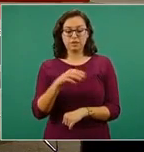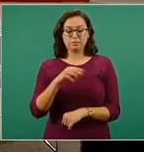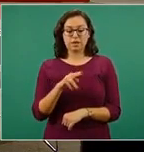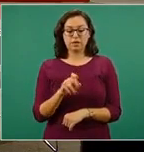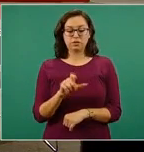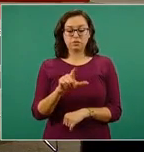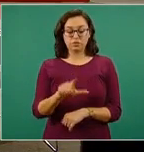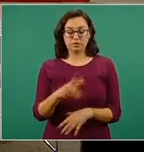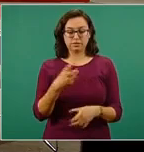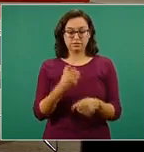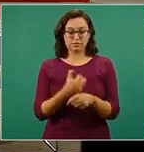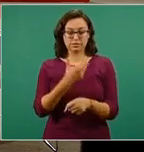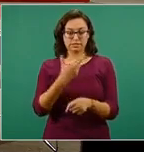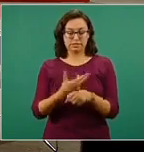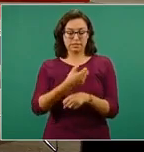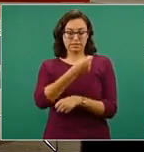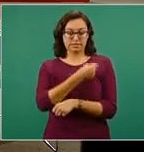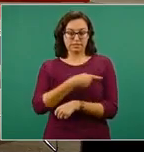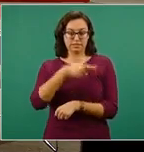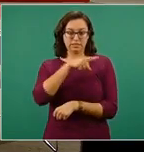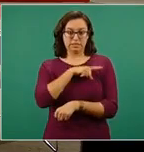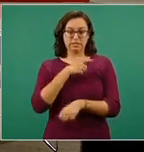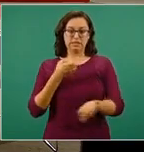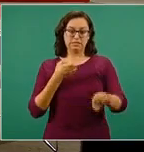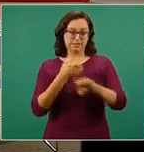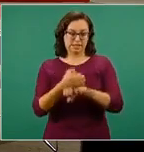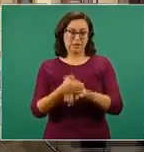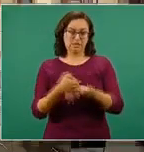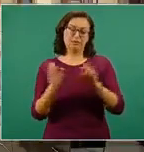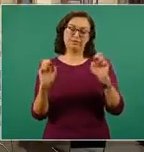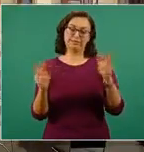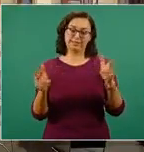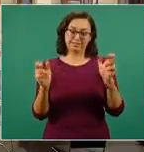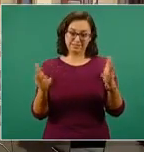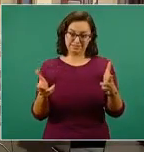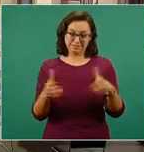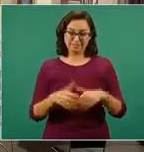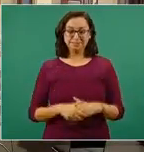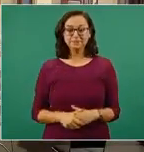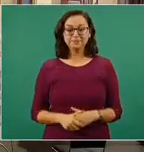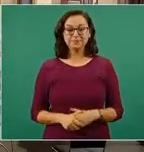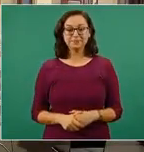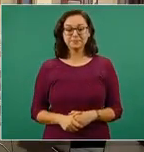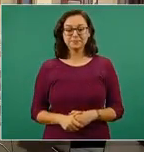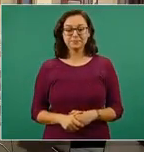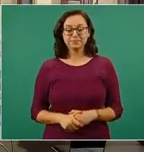secretario de Salud del Estado de Chiapas. Adelante, doctor, por favor.